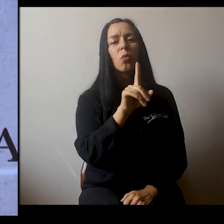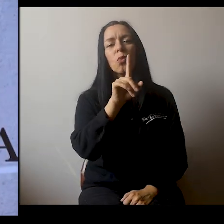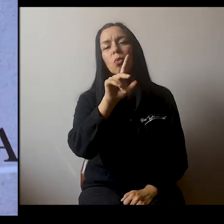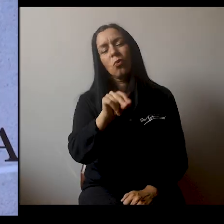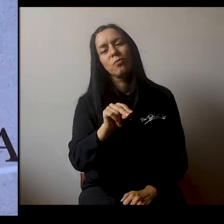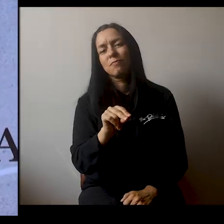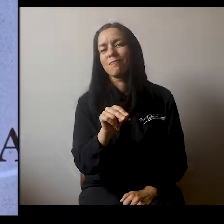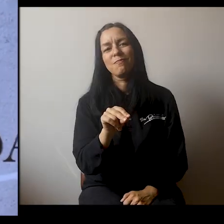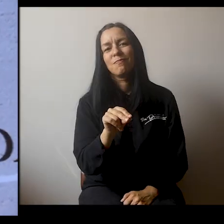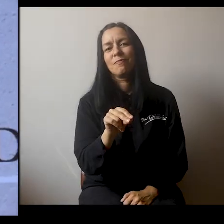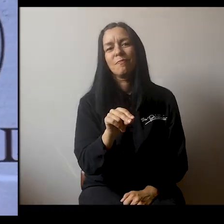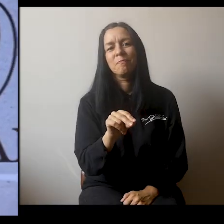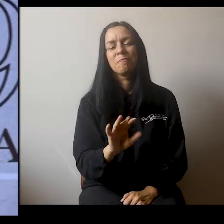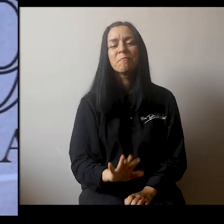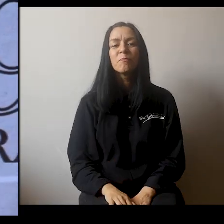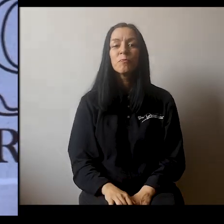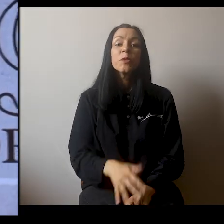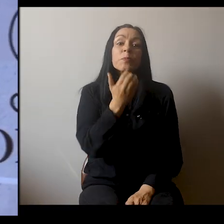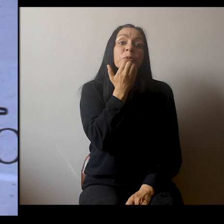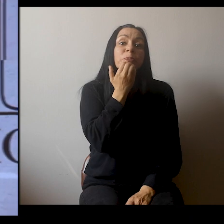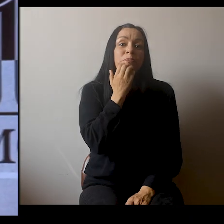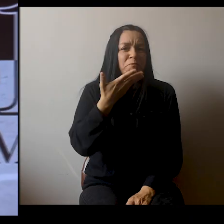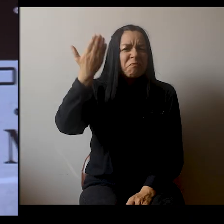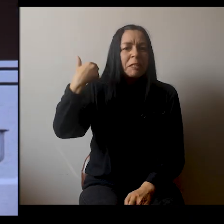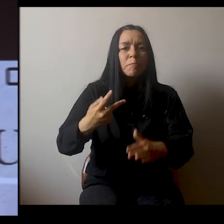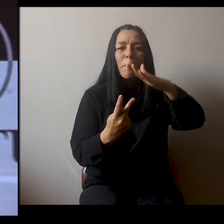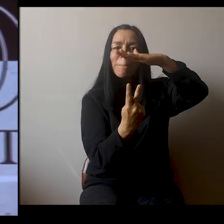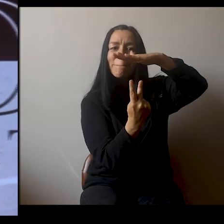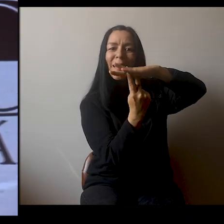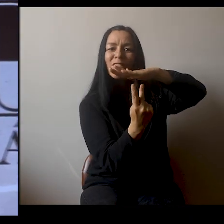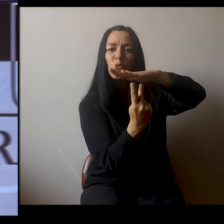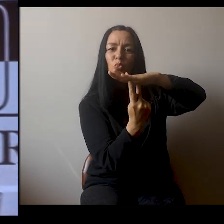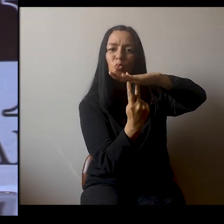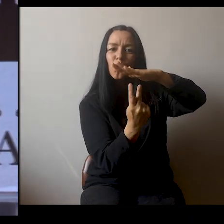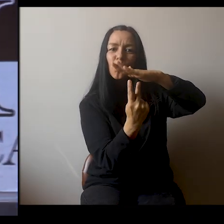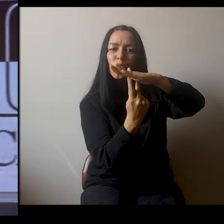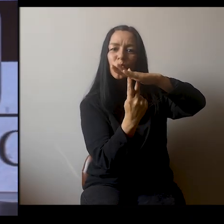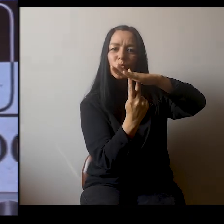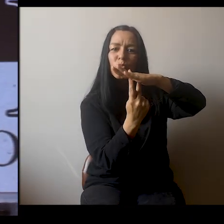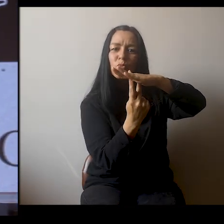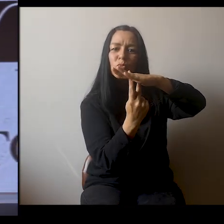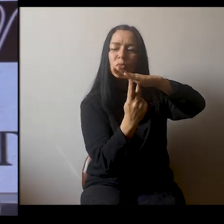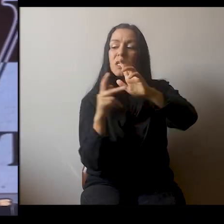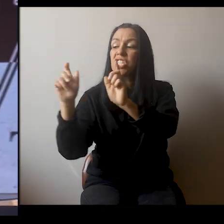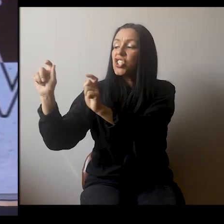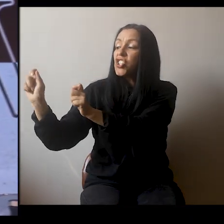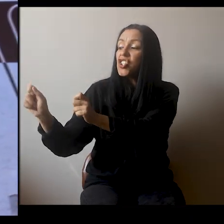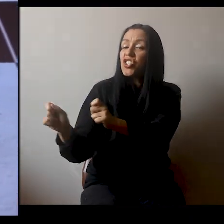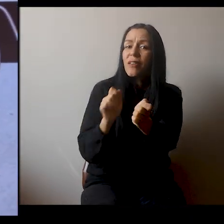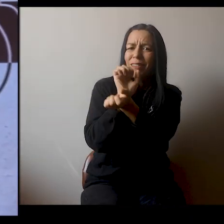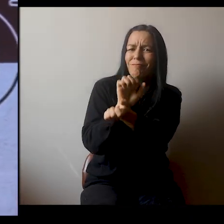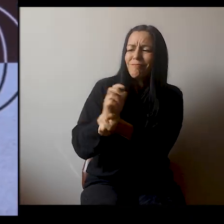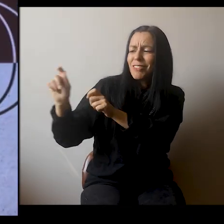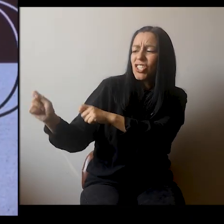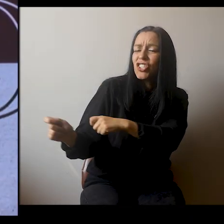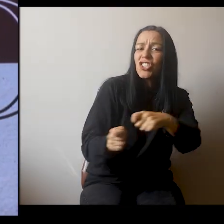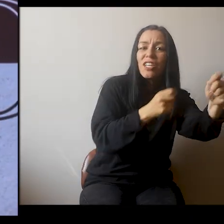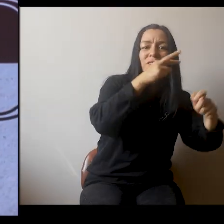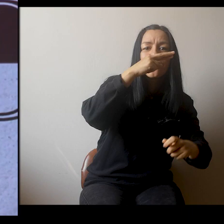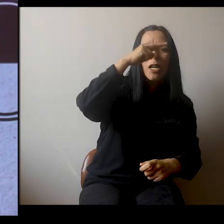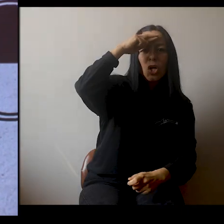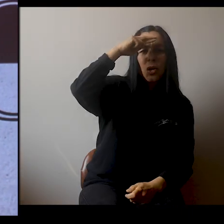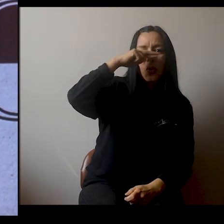con una serpiente. Y lo ilustro con lo que le pasó a Pablo. Cuando él fue llevado